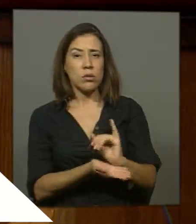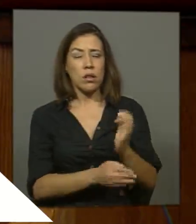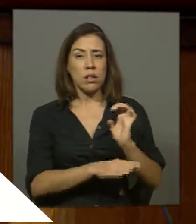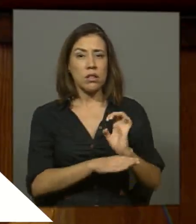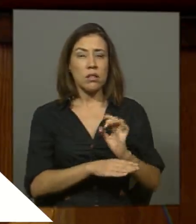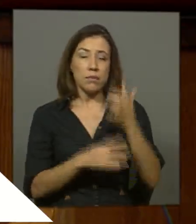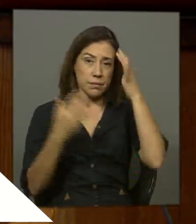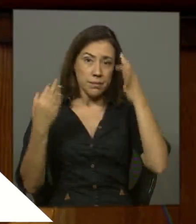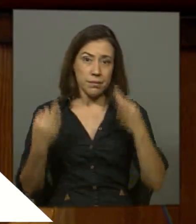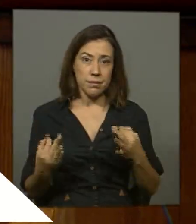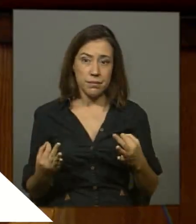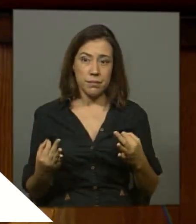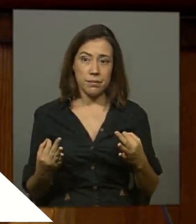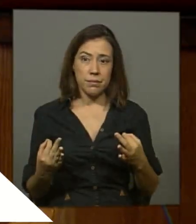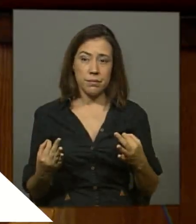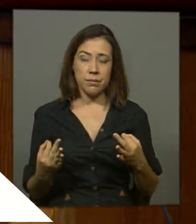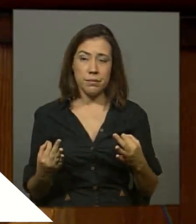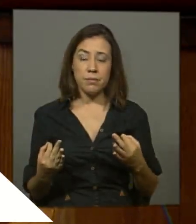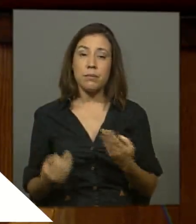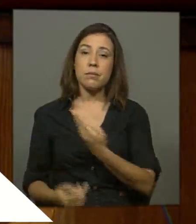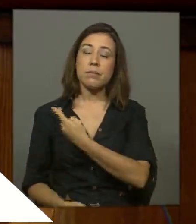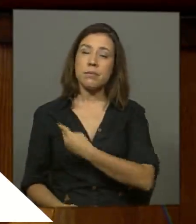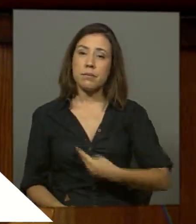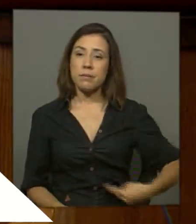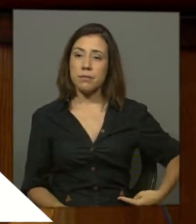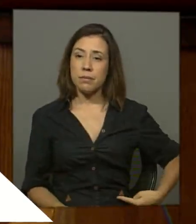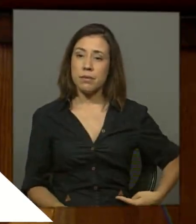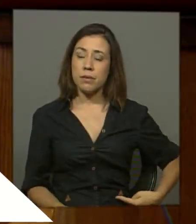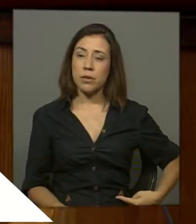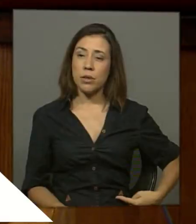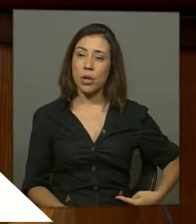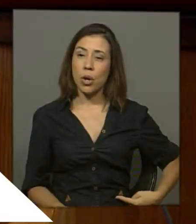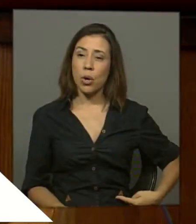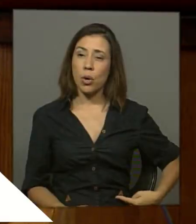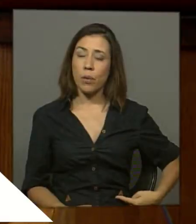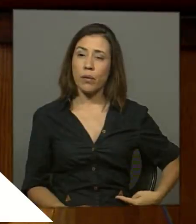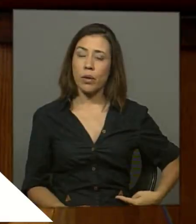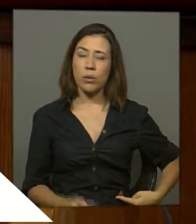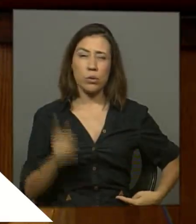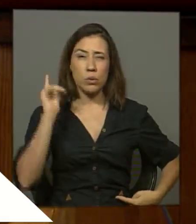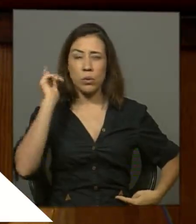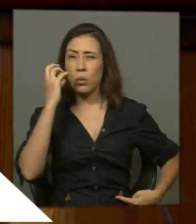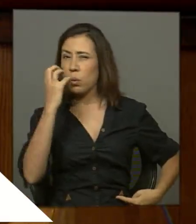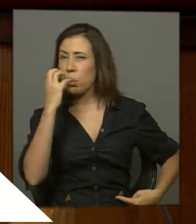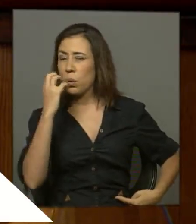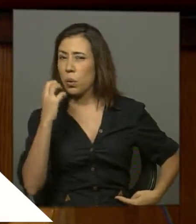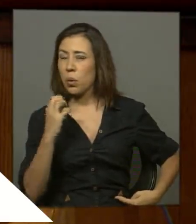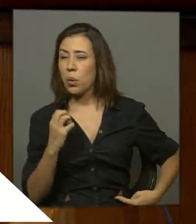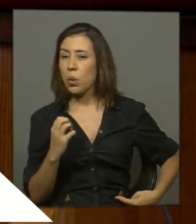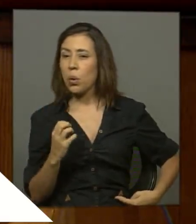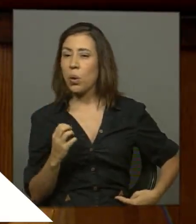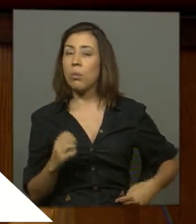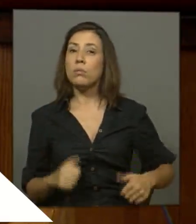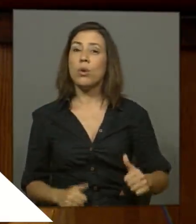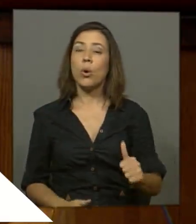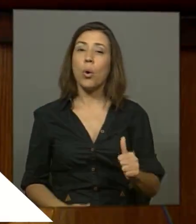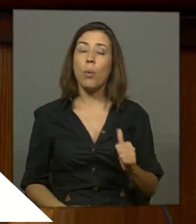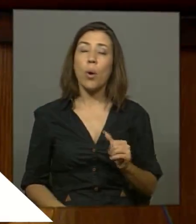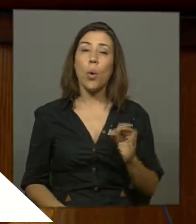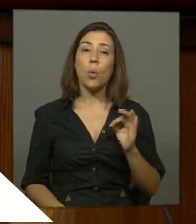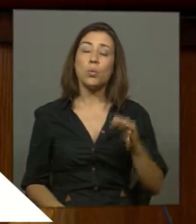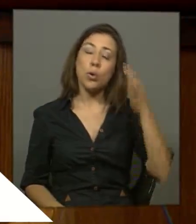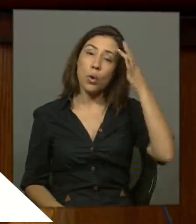han resuelto el gobierno el gobierno el gobierno se ha ajustado a lo que ha